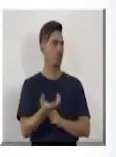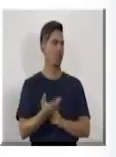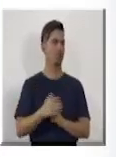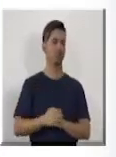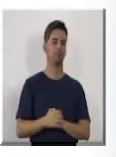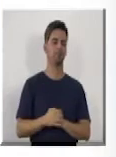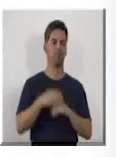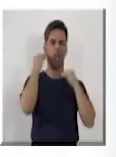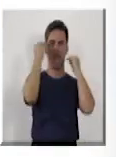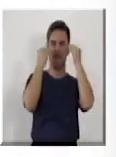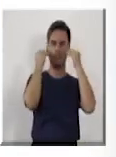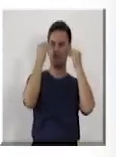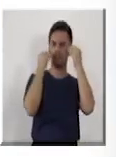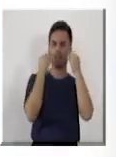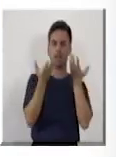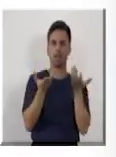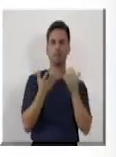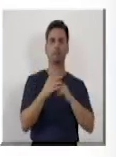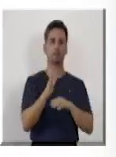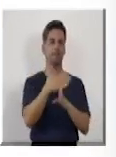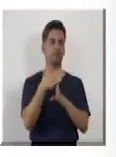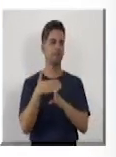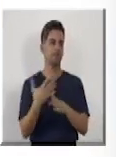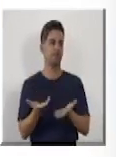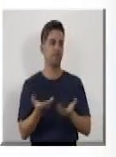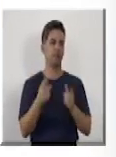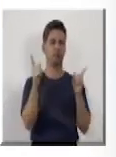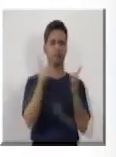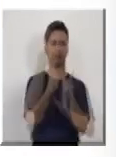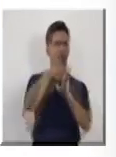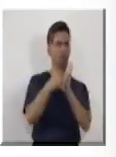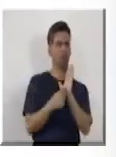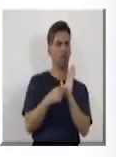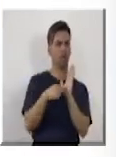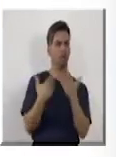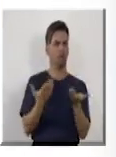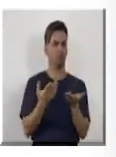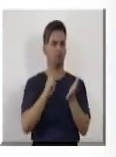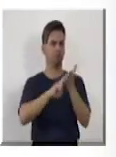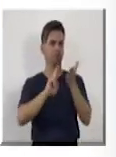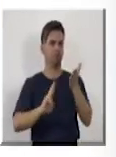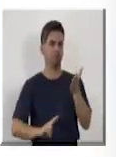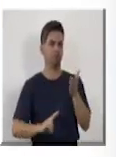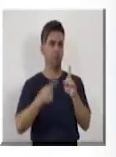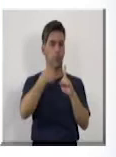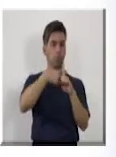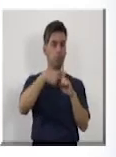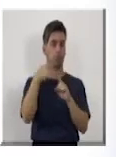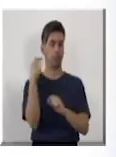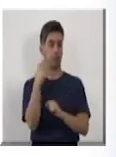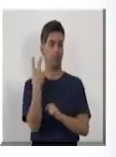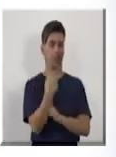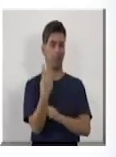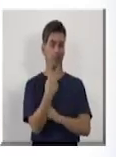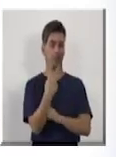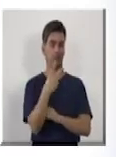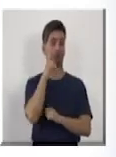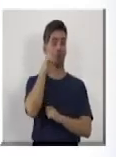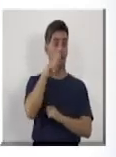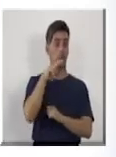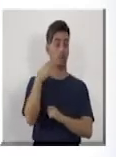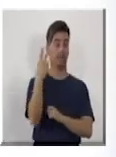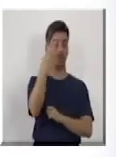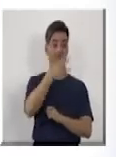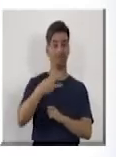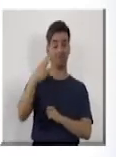entre ustedes y podemos ya estar arribando a conclusiones. Observen qué pasó en el A, qué pasó en el B y qué